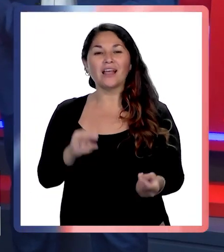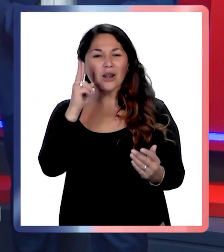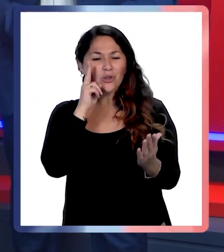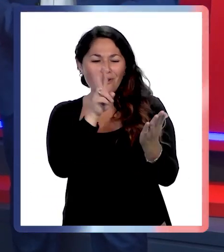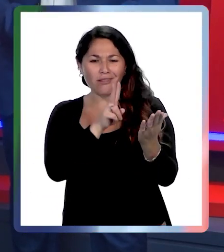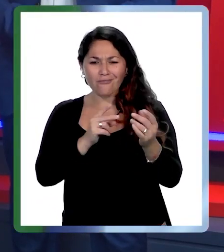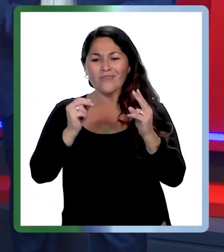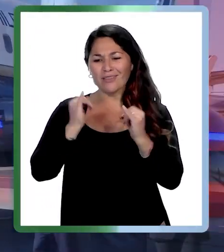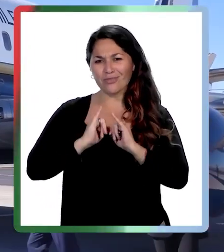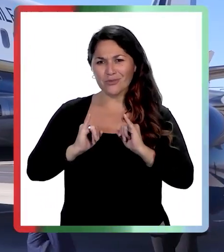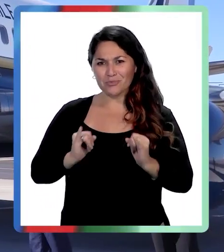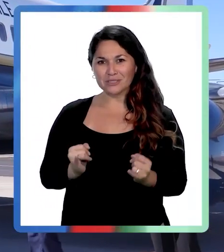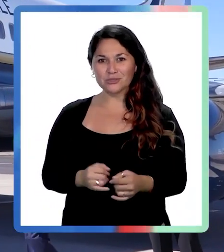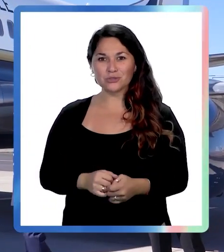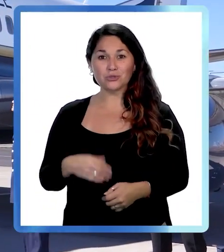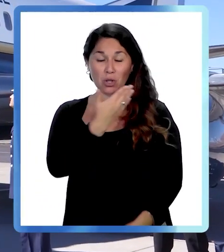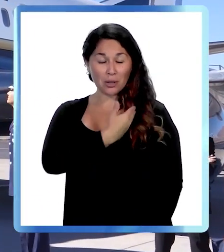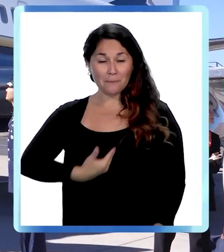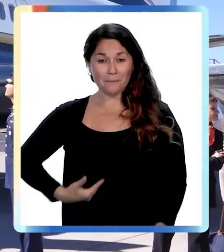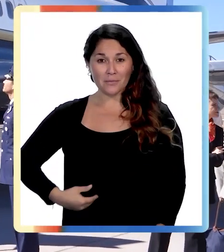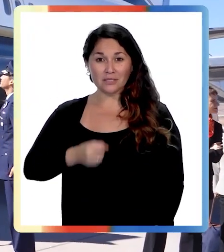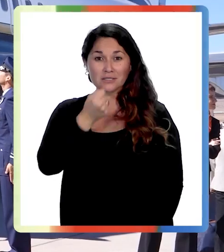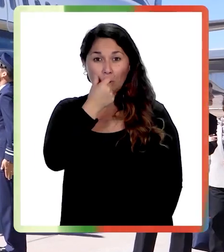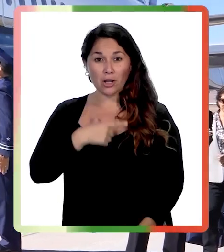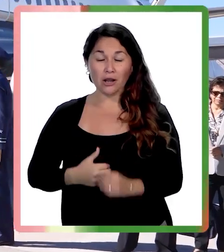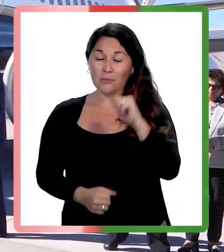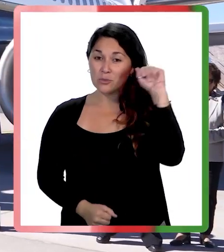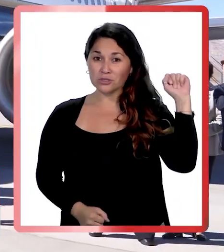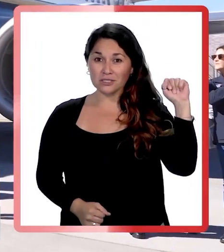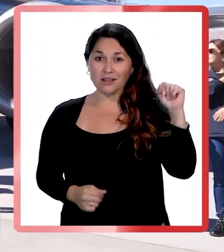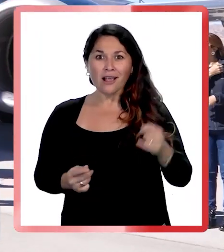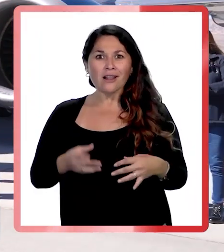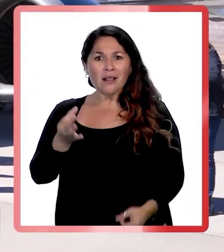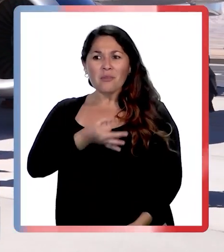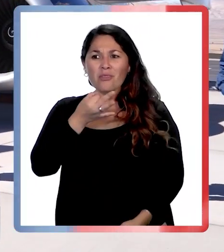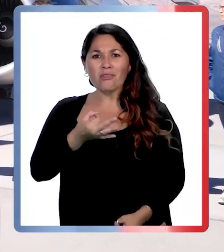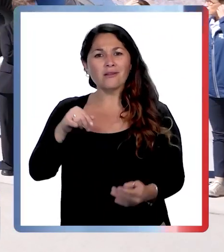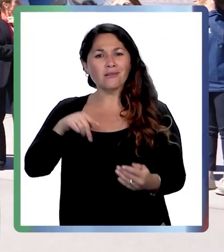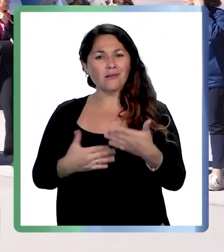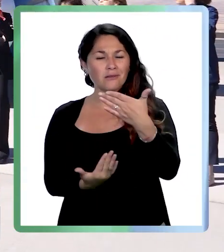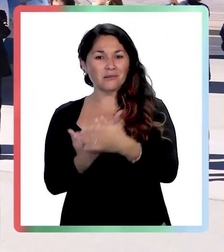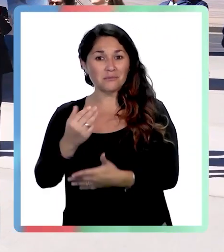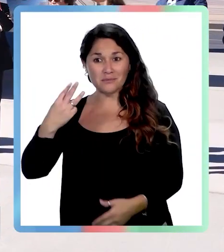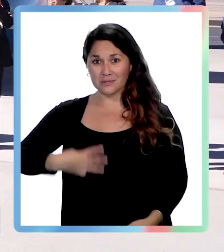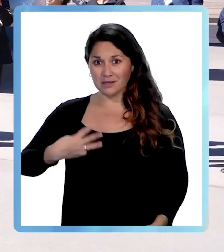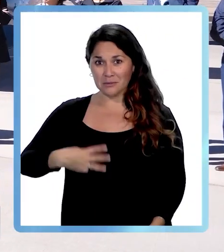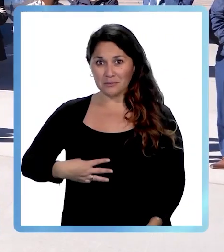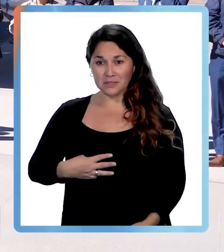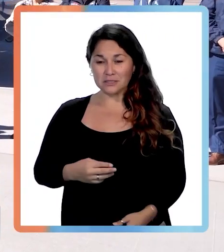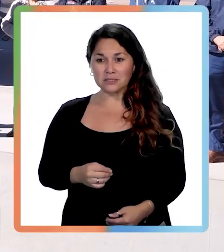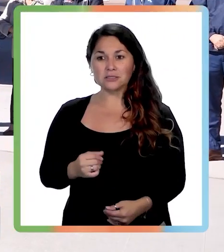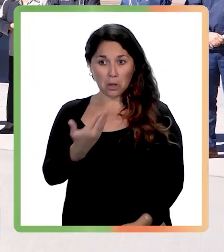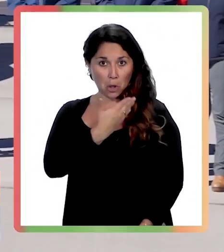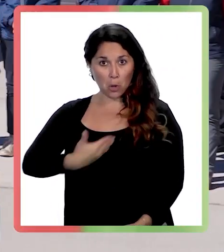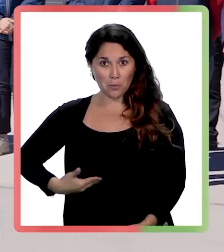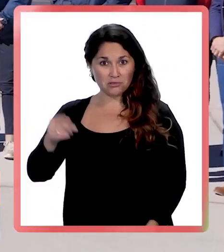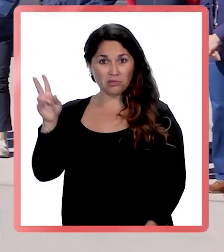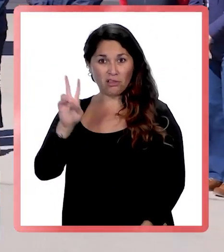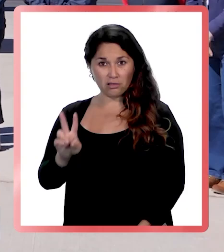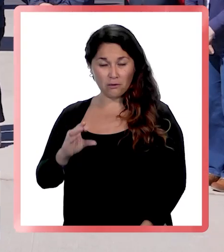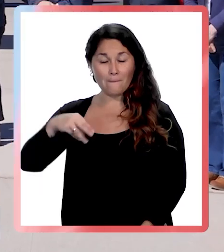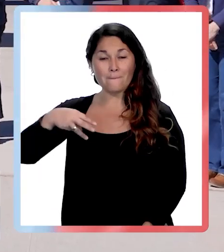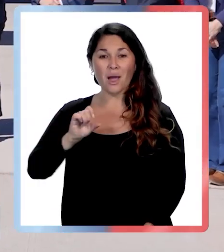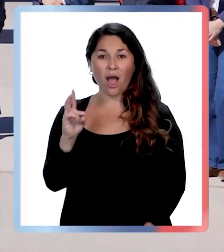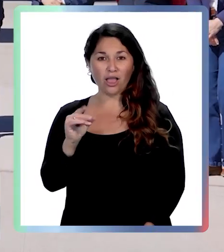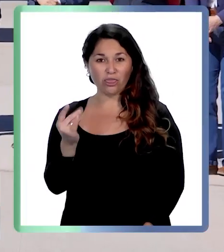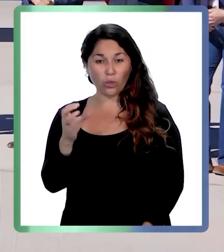el reporte de esta jornada. El presidente de la República, Gabriel Boric, respondió la mañana de este martes a su homólogo de Venezuela, Nicolás